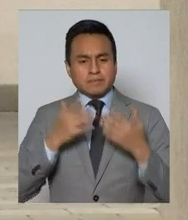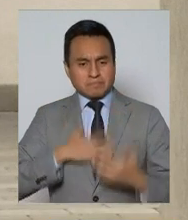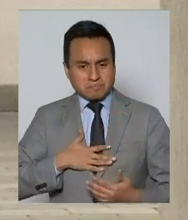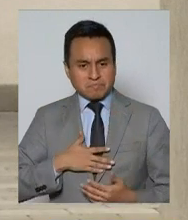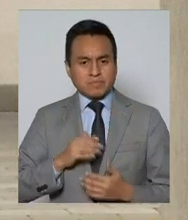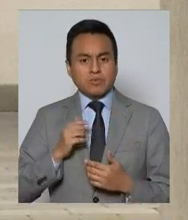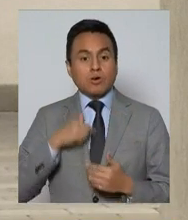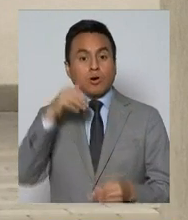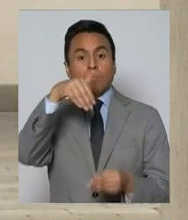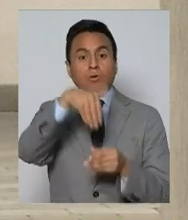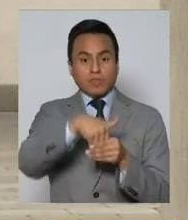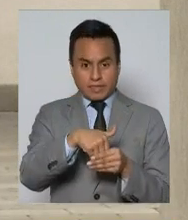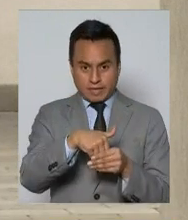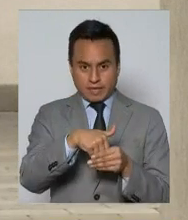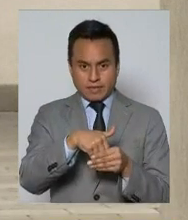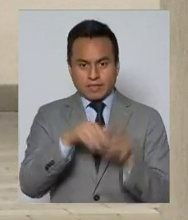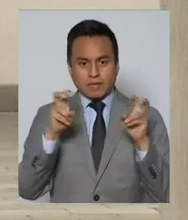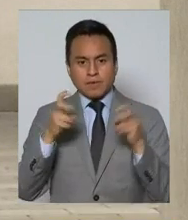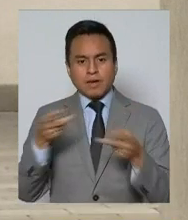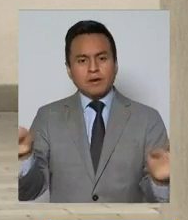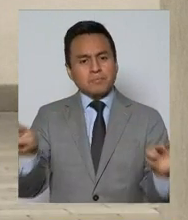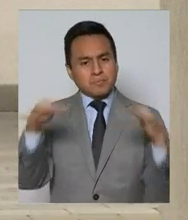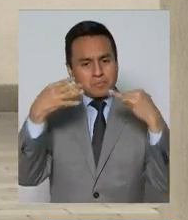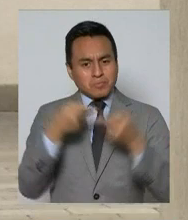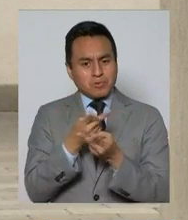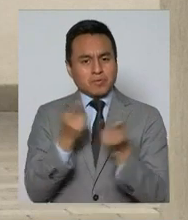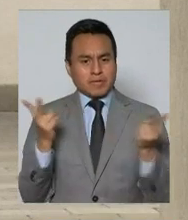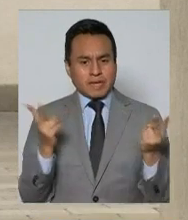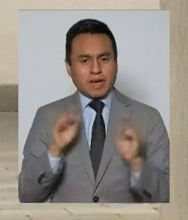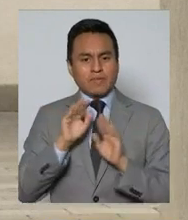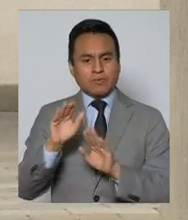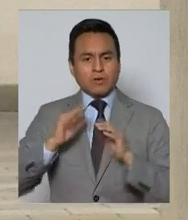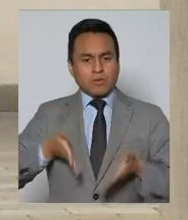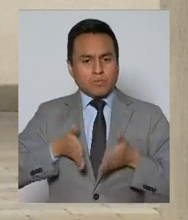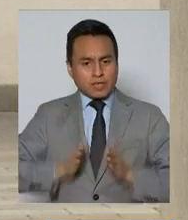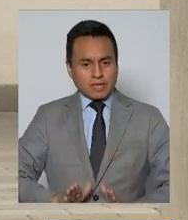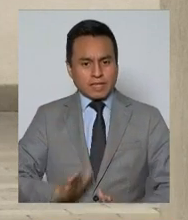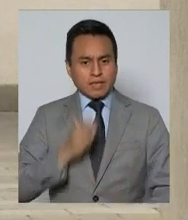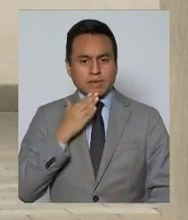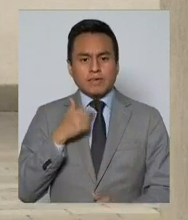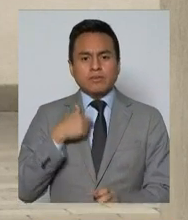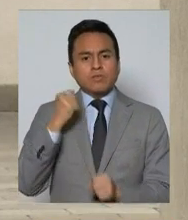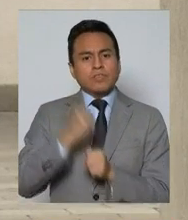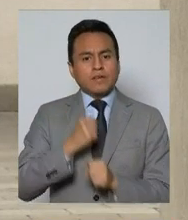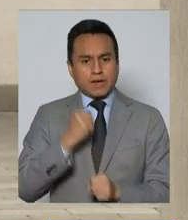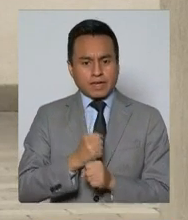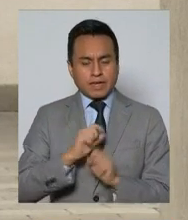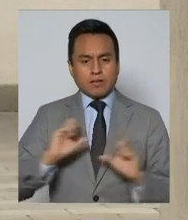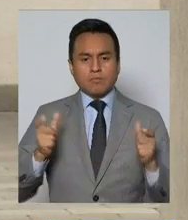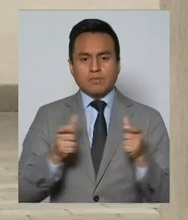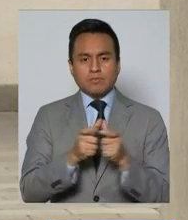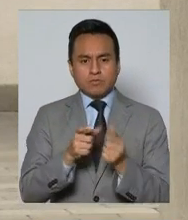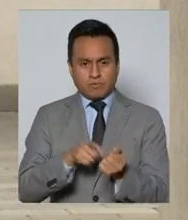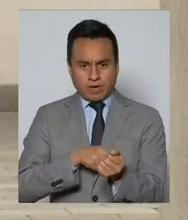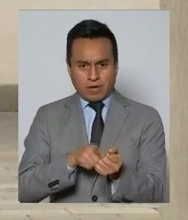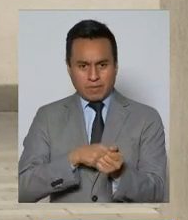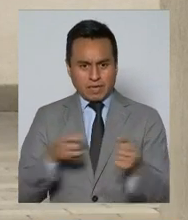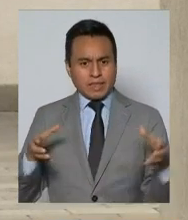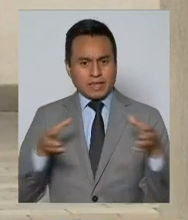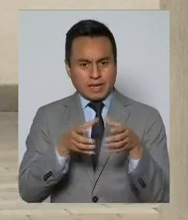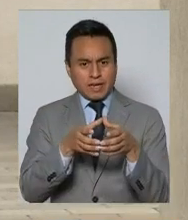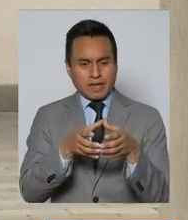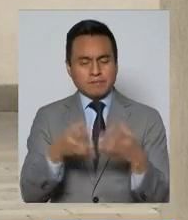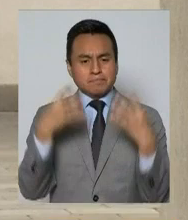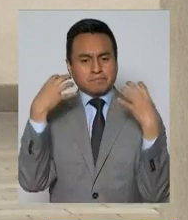Yo voté, es una votación pública, a favor del postnatal y trabajé desde la Comisión de Familia, donde me